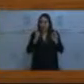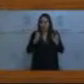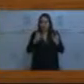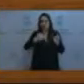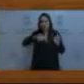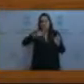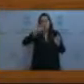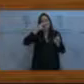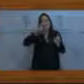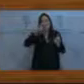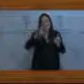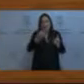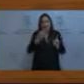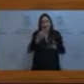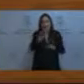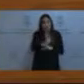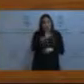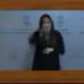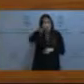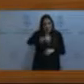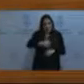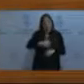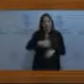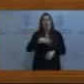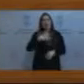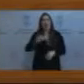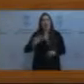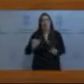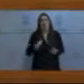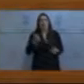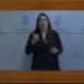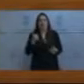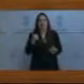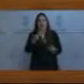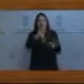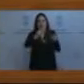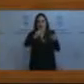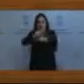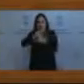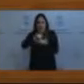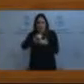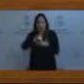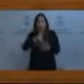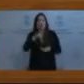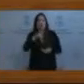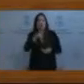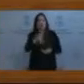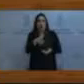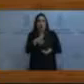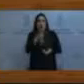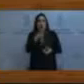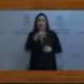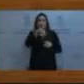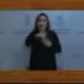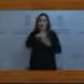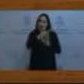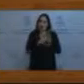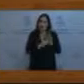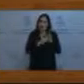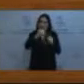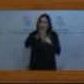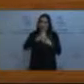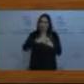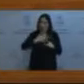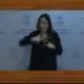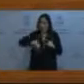tenemos nosotros en que esta moción llegue a los ciudadanos. ¿Por qué? No solamente porque consta en nuestro programa electoral y como